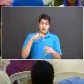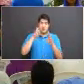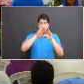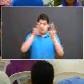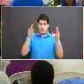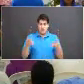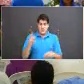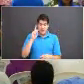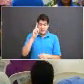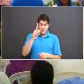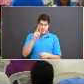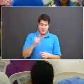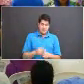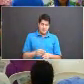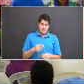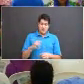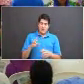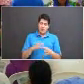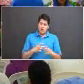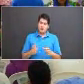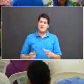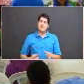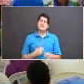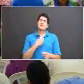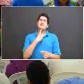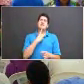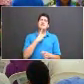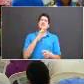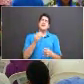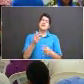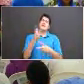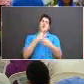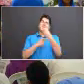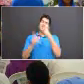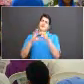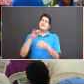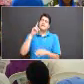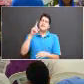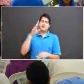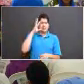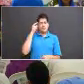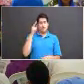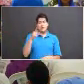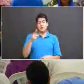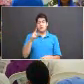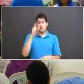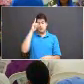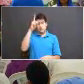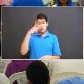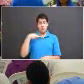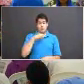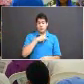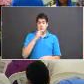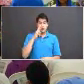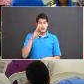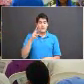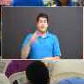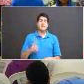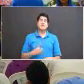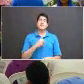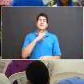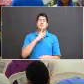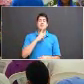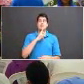con dignidad, dignidad que viene de ti, Señor, porque tú nos tomas por dignos. En el